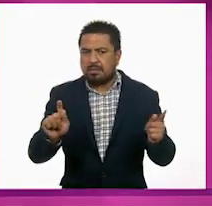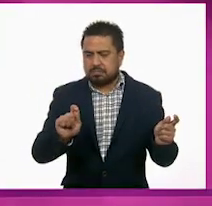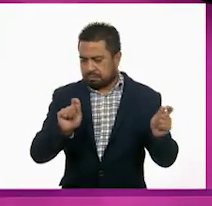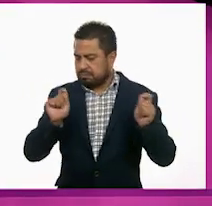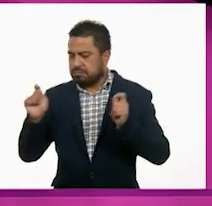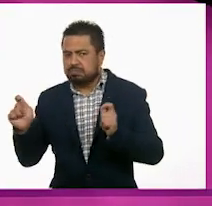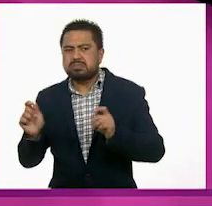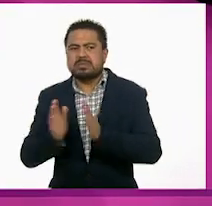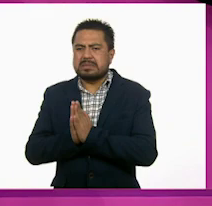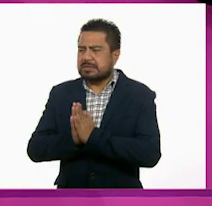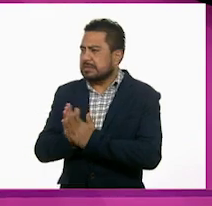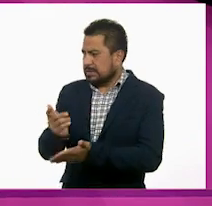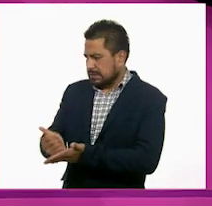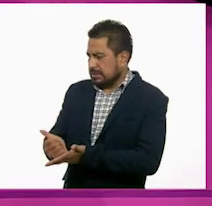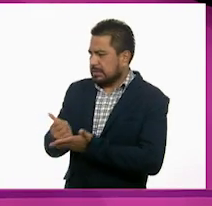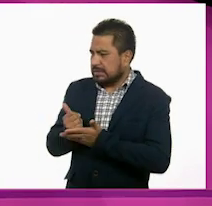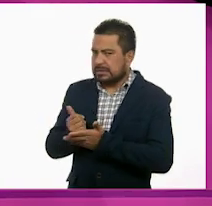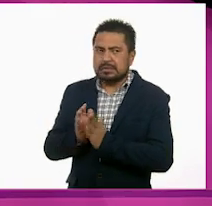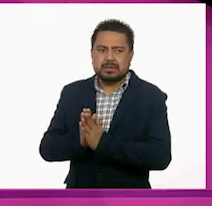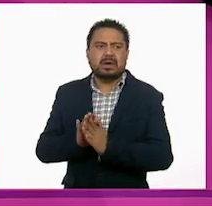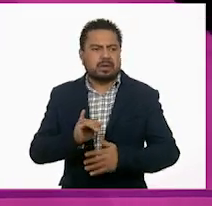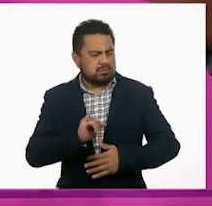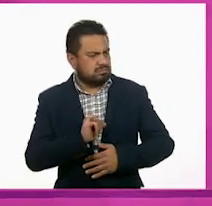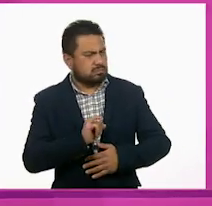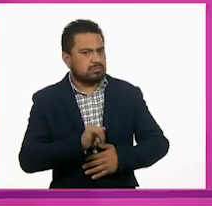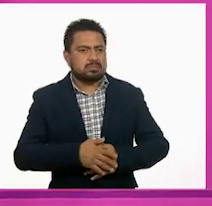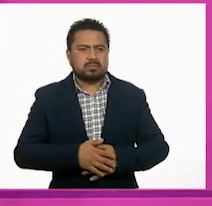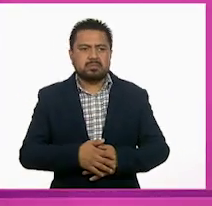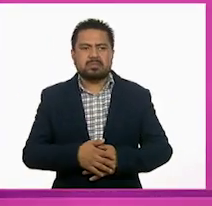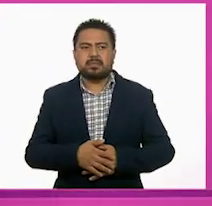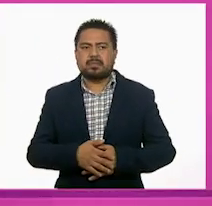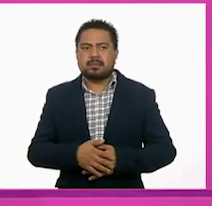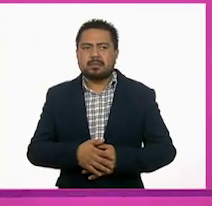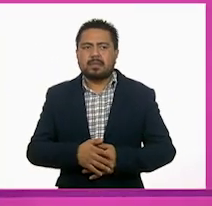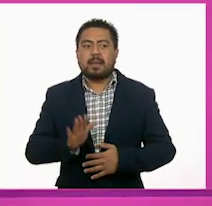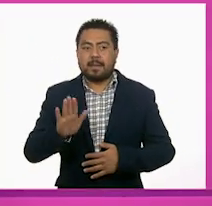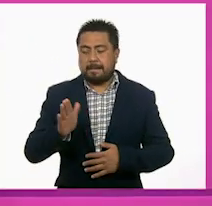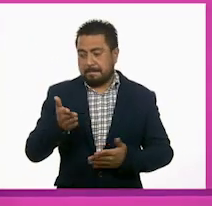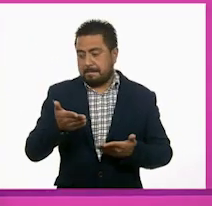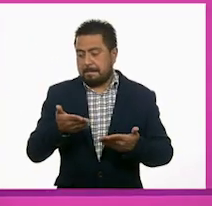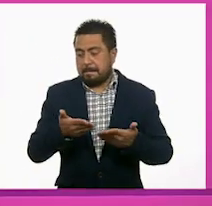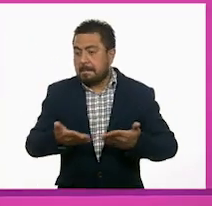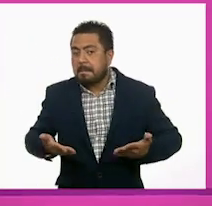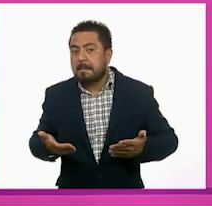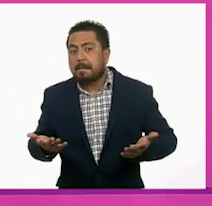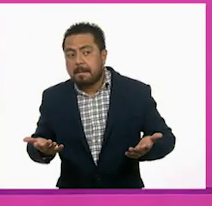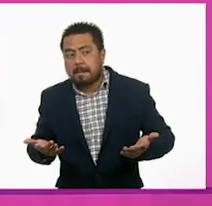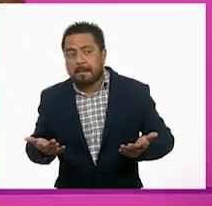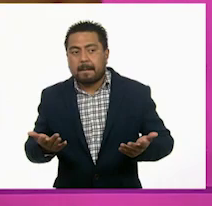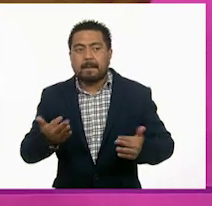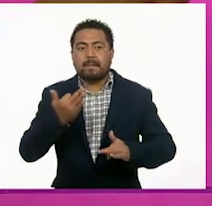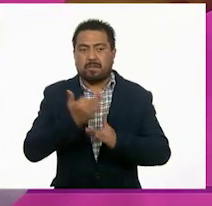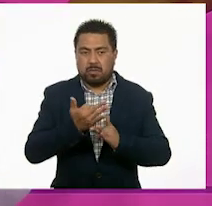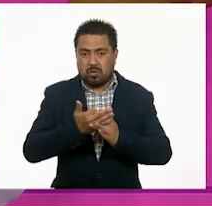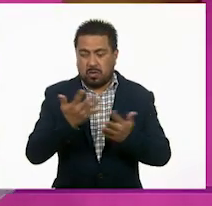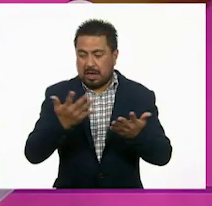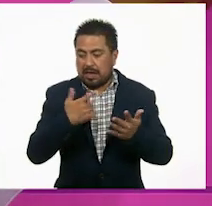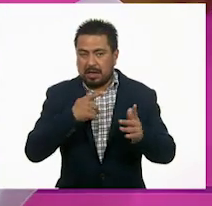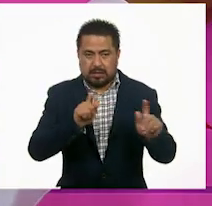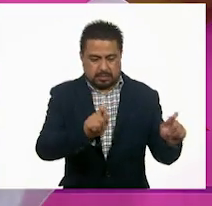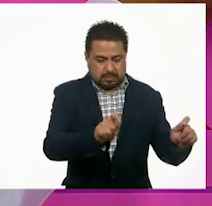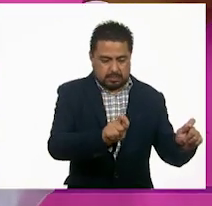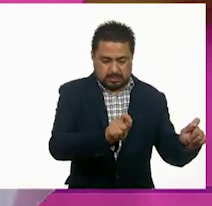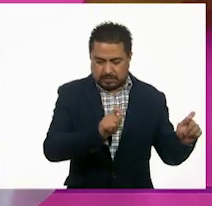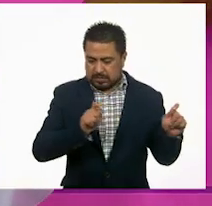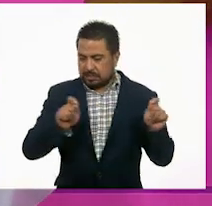me haces favor de marcarlo. Claro que sí, maestro. Perfecto. Y entonces, lo que voy a hacer, y